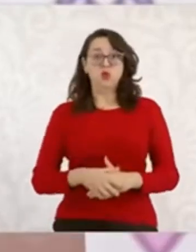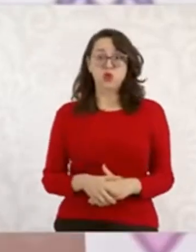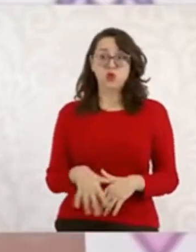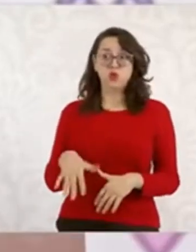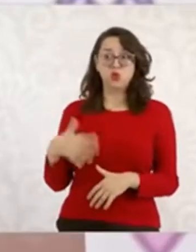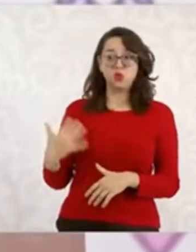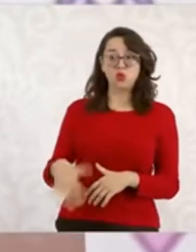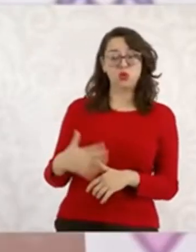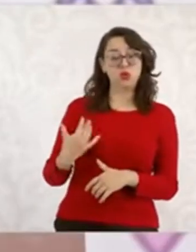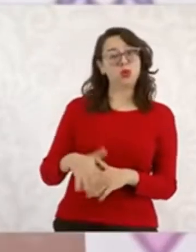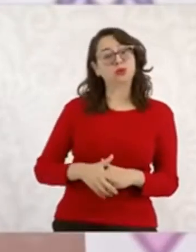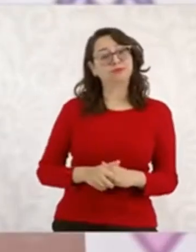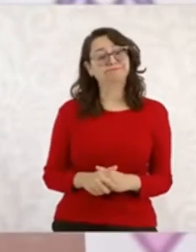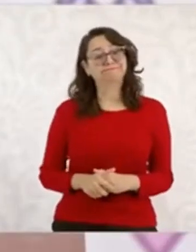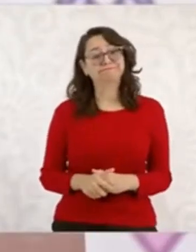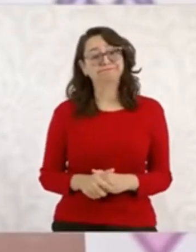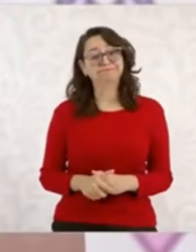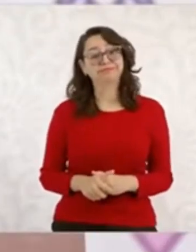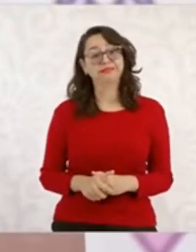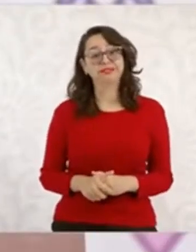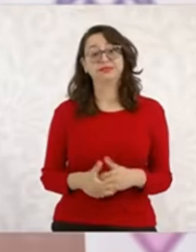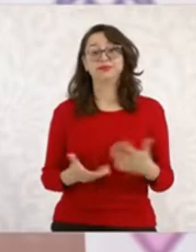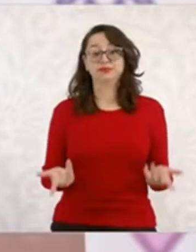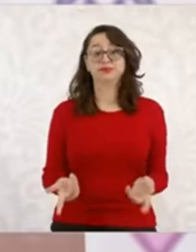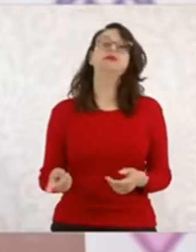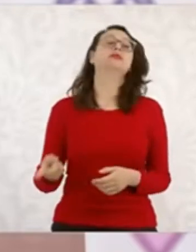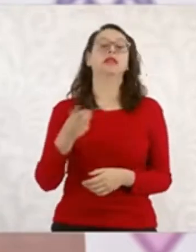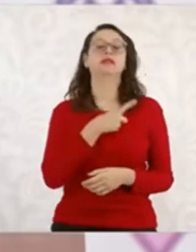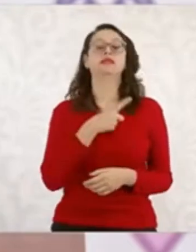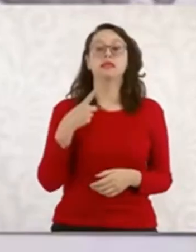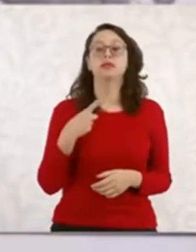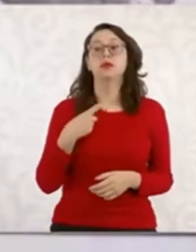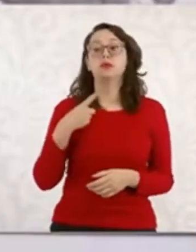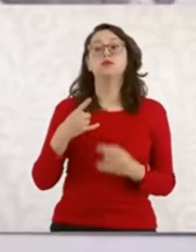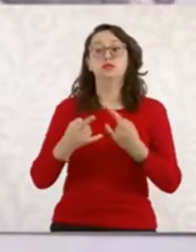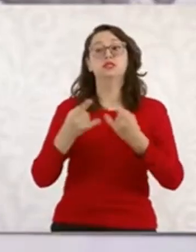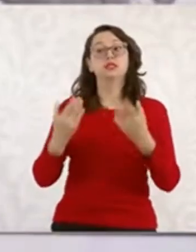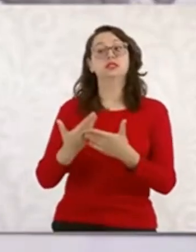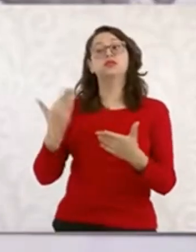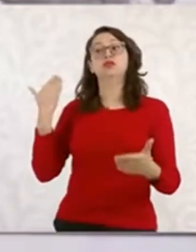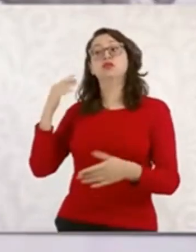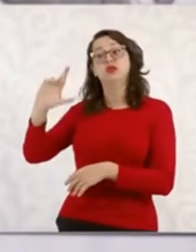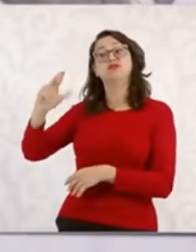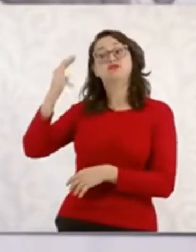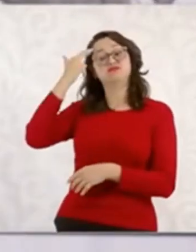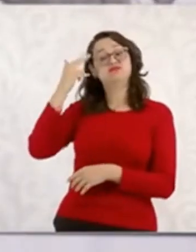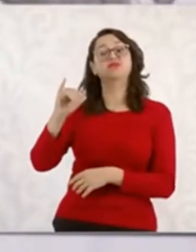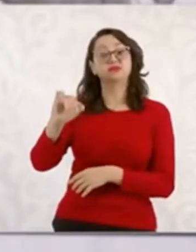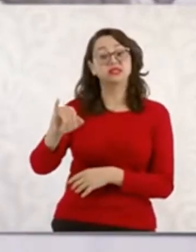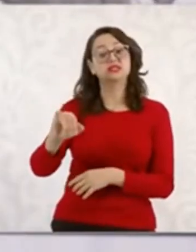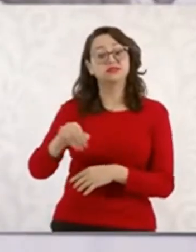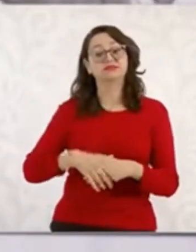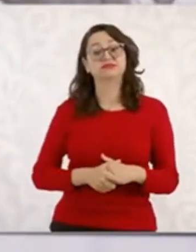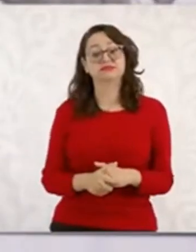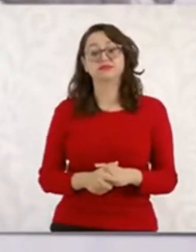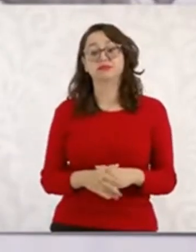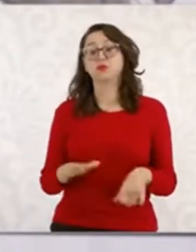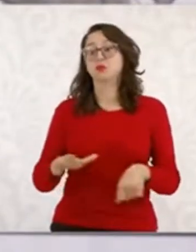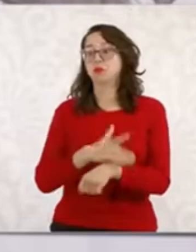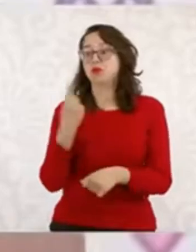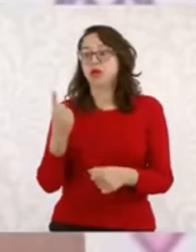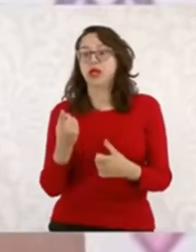Entonces, hay que seguir nombrando lo que ocurrió en el pasado, porque ¿cómo vamos a hacer una comparación de dos proyectos de